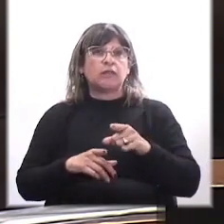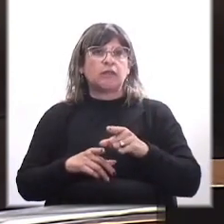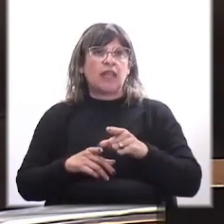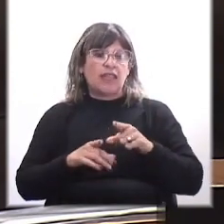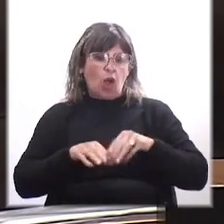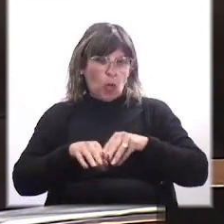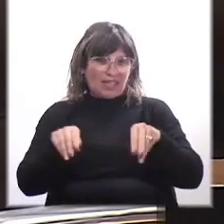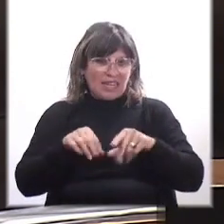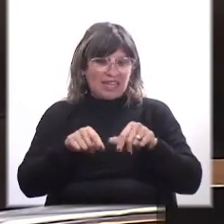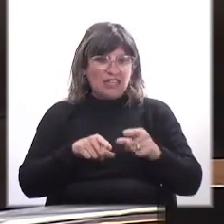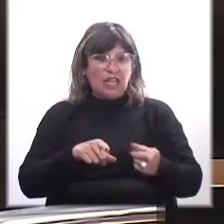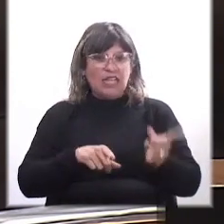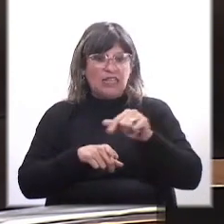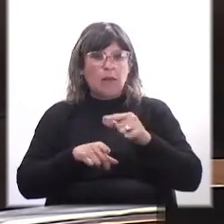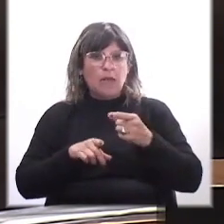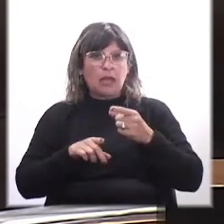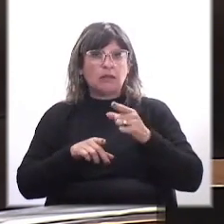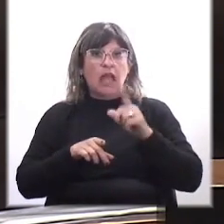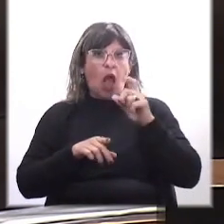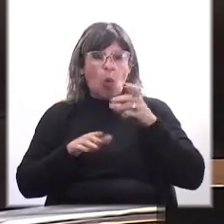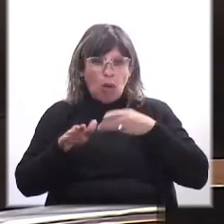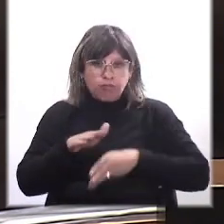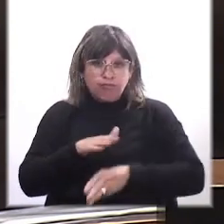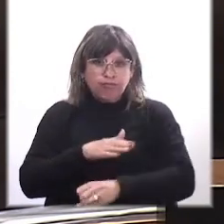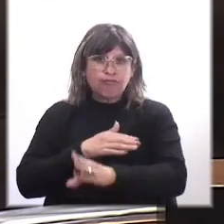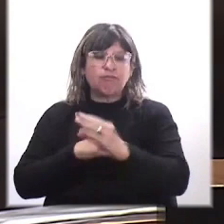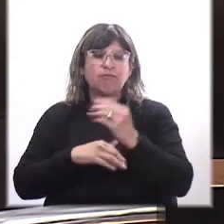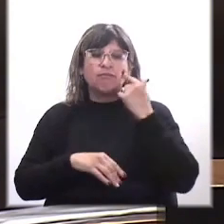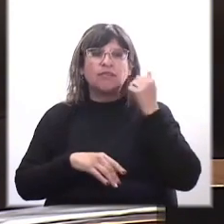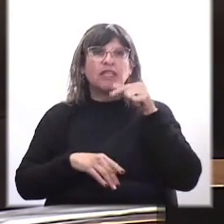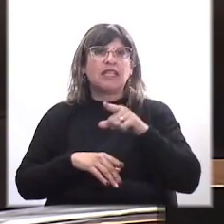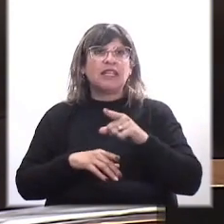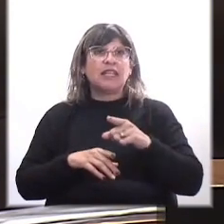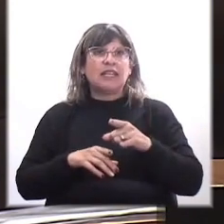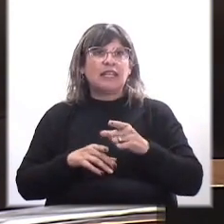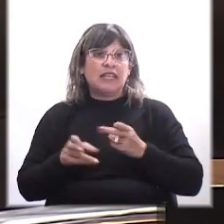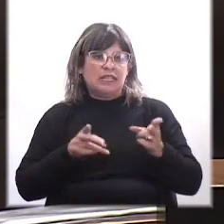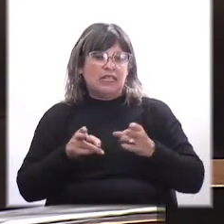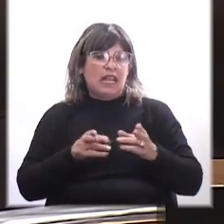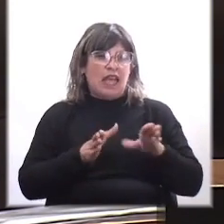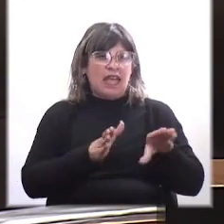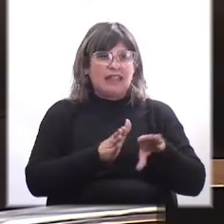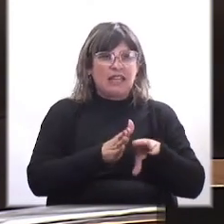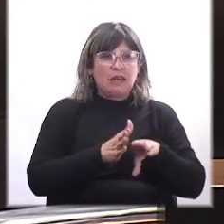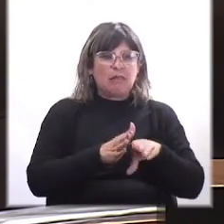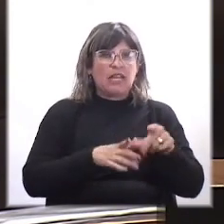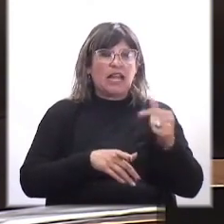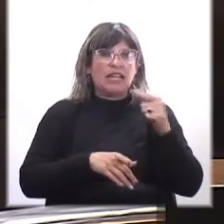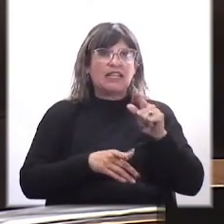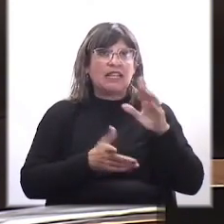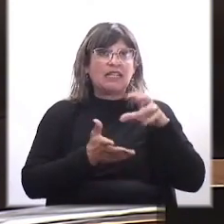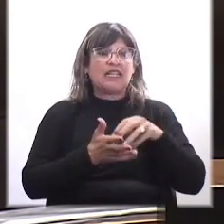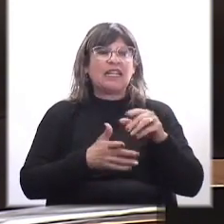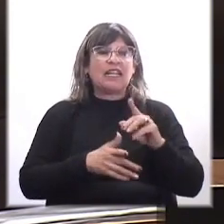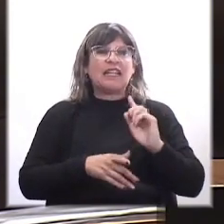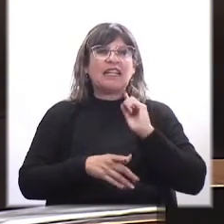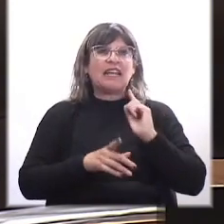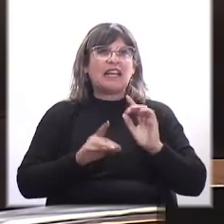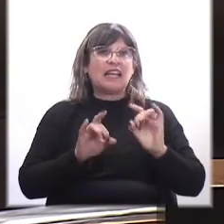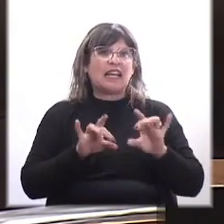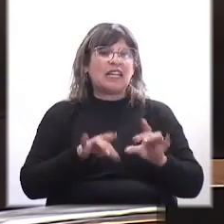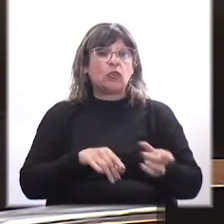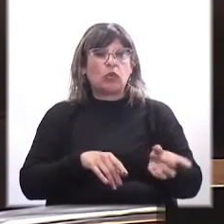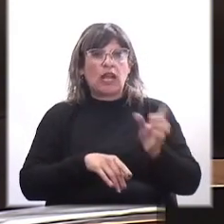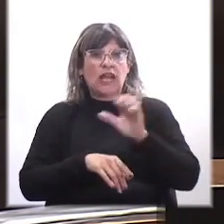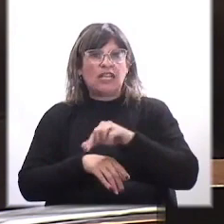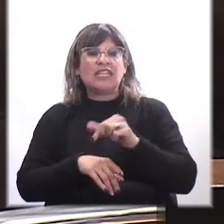terrestre como el tramo subacuático, entre la terminal de regasificación de gas natural licuado del